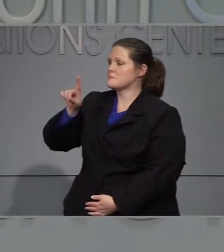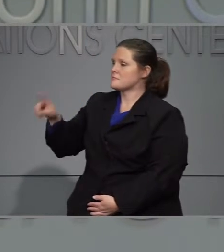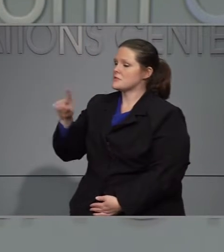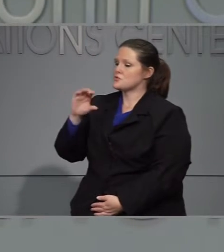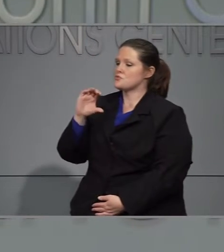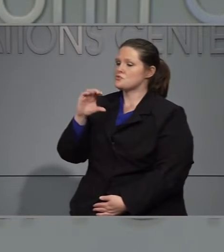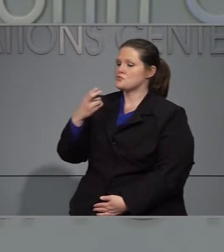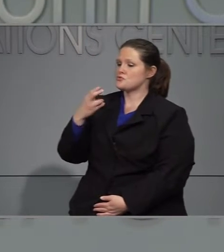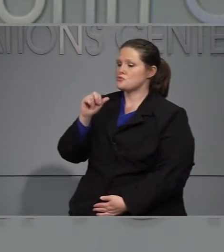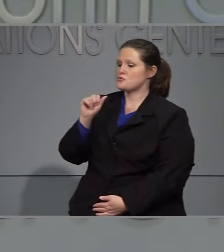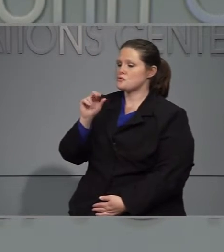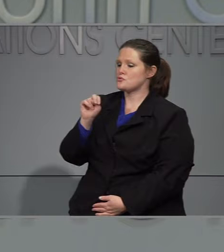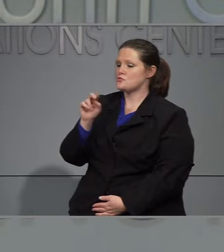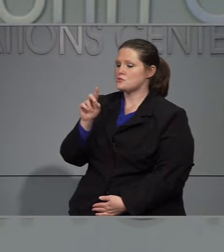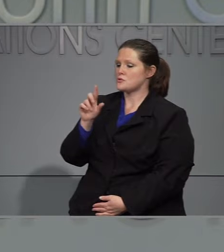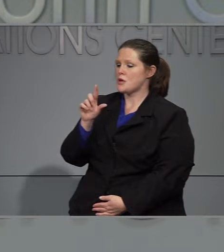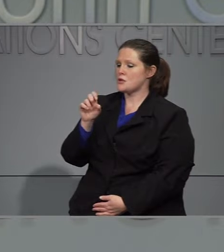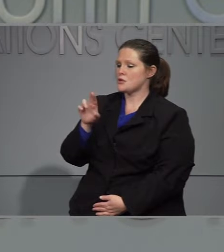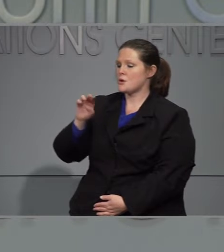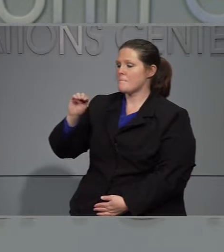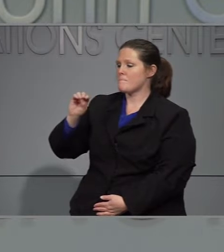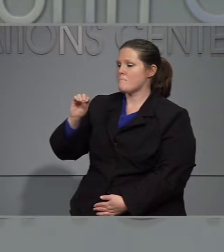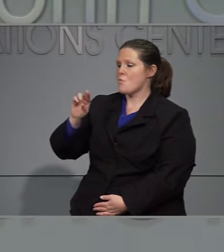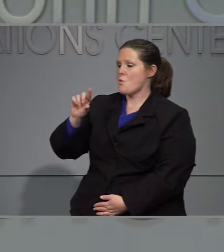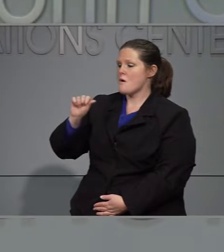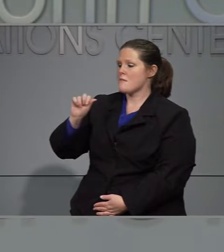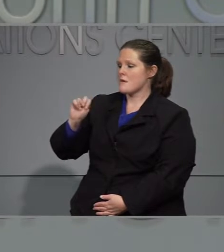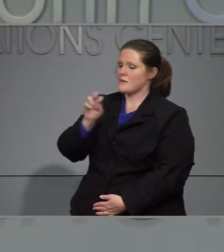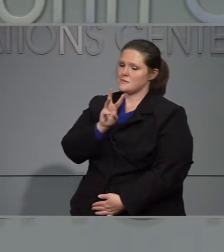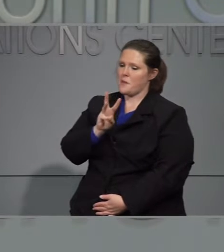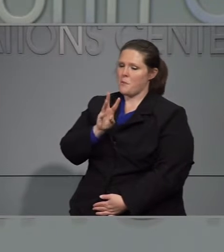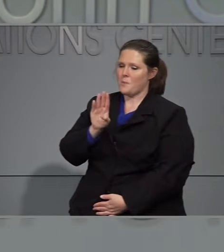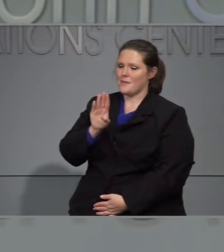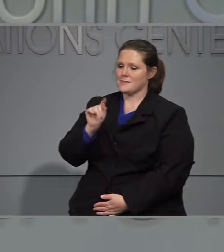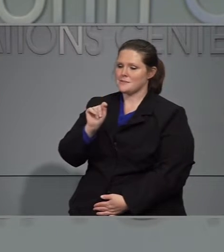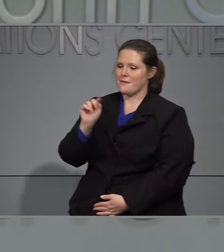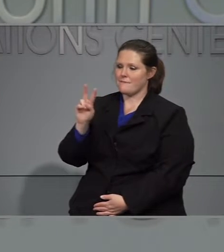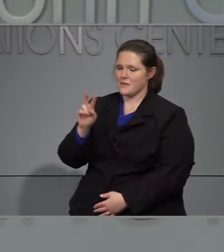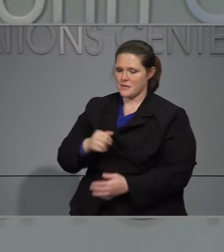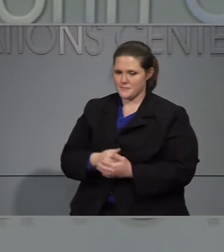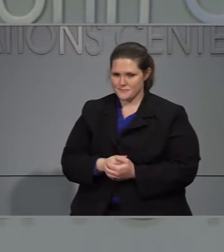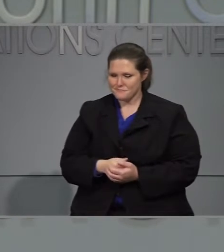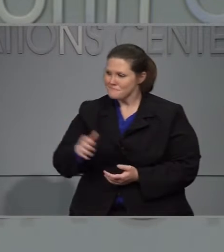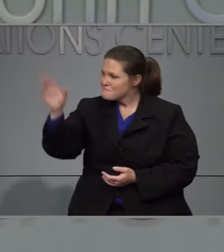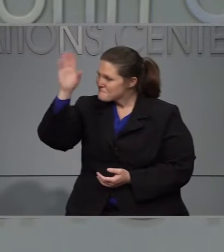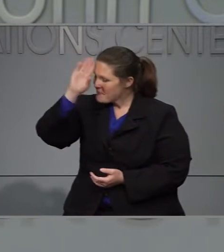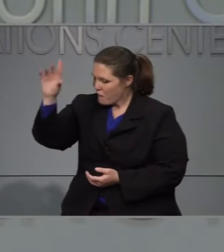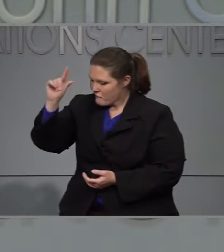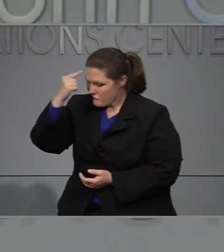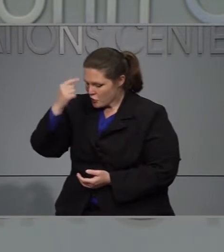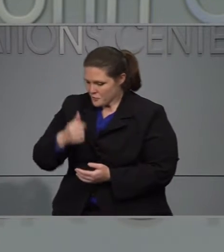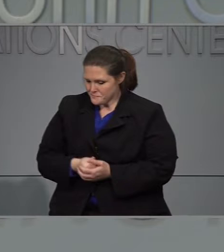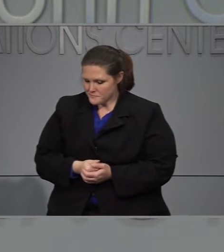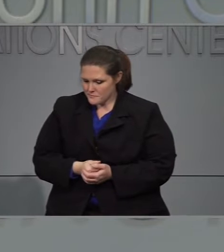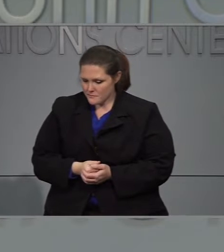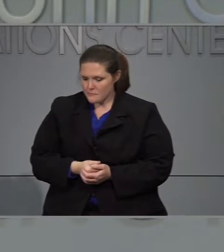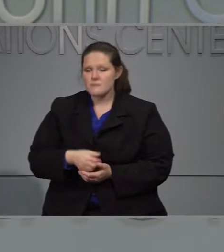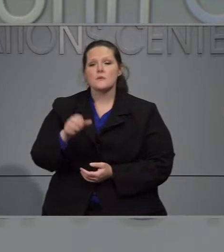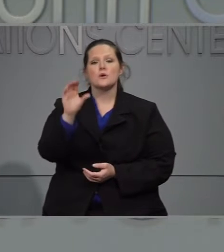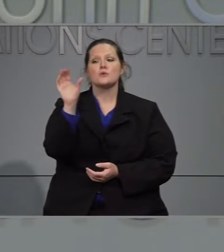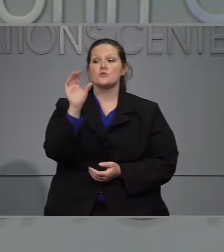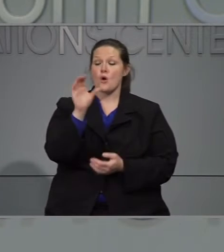WEBC. Buenas tardes, señor Governor. Es Chandler Morgan de WEBC TV. Las escuelas de Charlotte-Mecklenburg pusieron